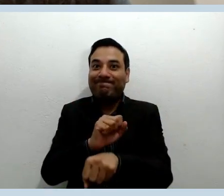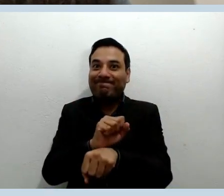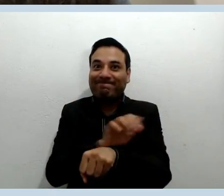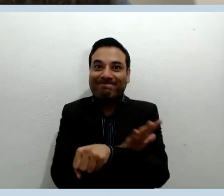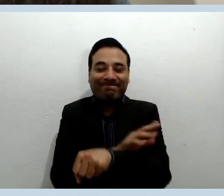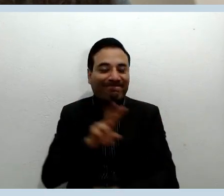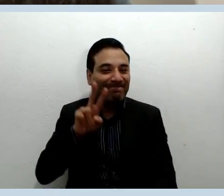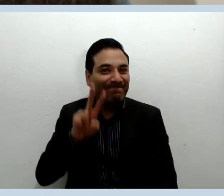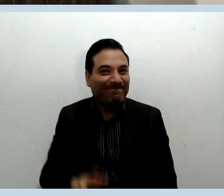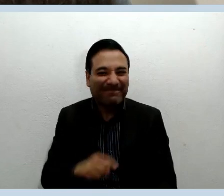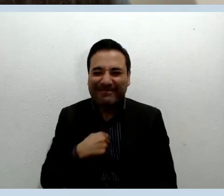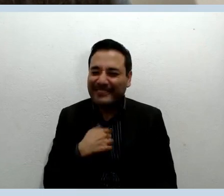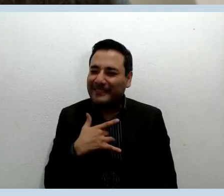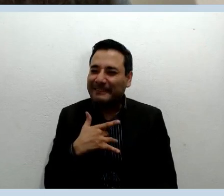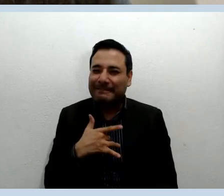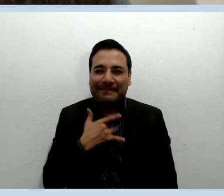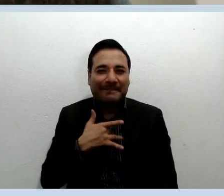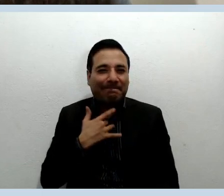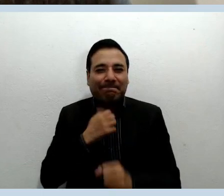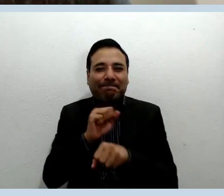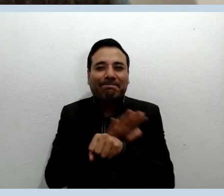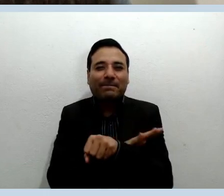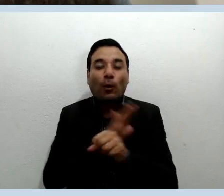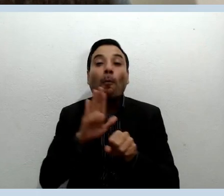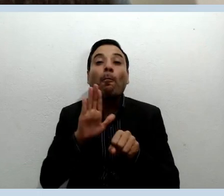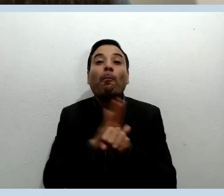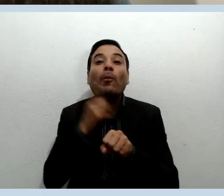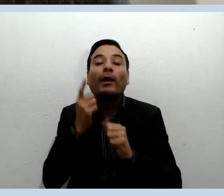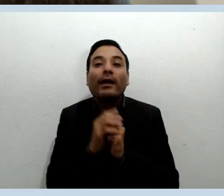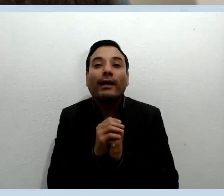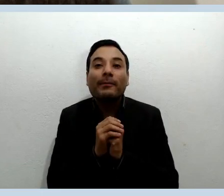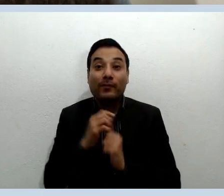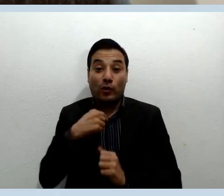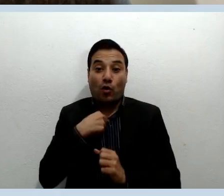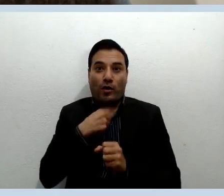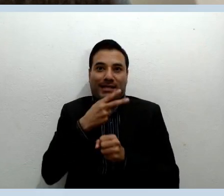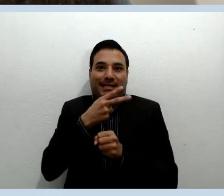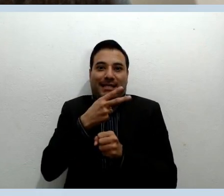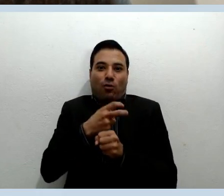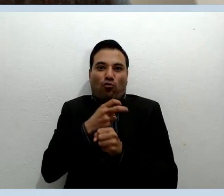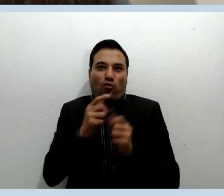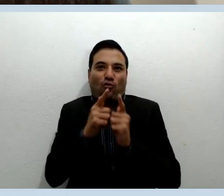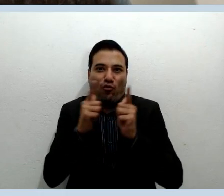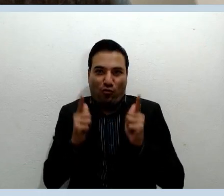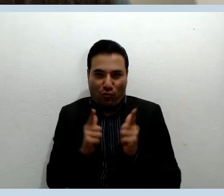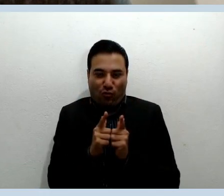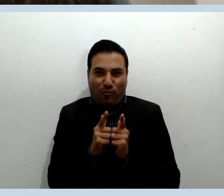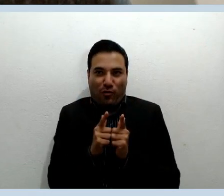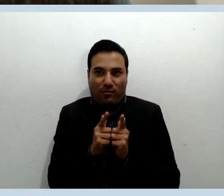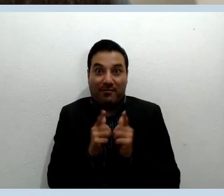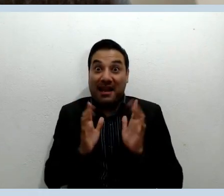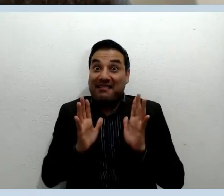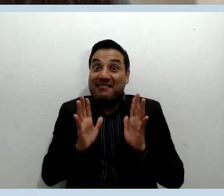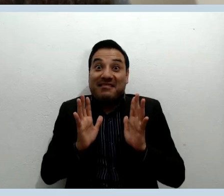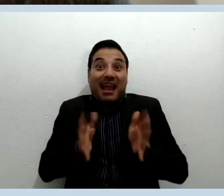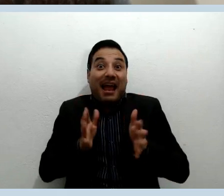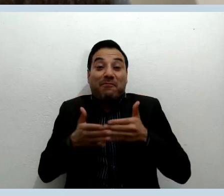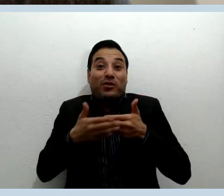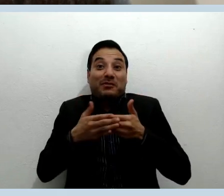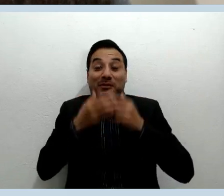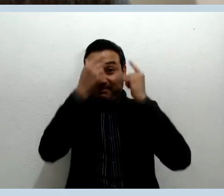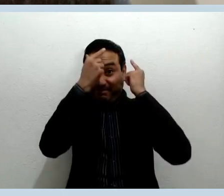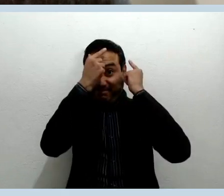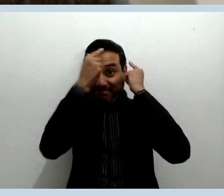emocionó muchísimo porque justo quienes conformamos la segunda generación ya íbamos a salir O ya habíamos salido de la